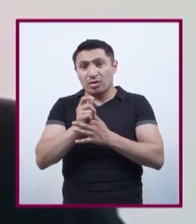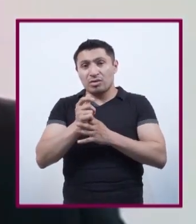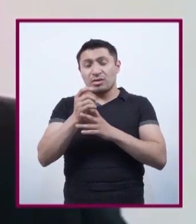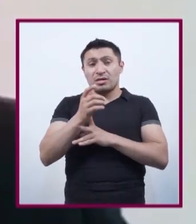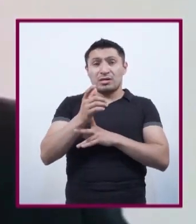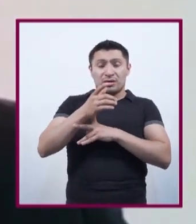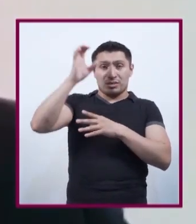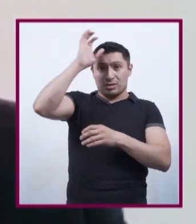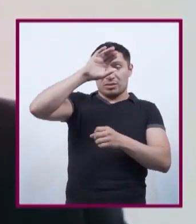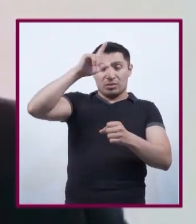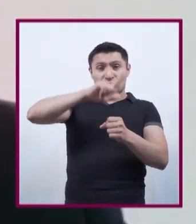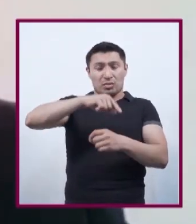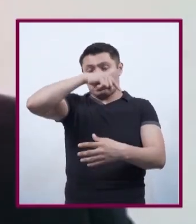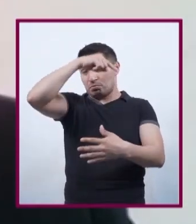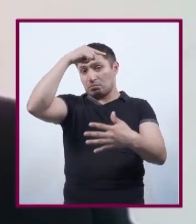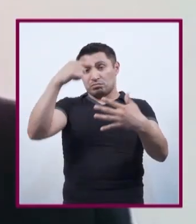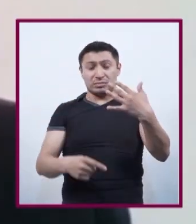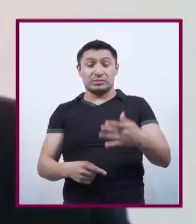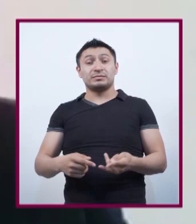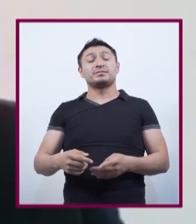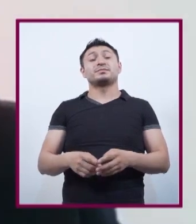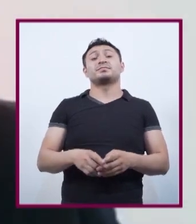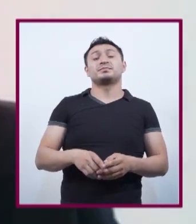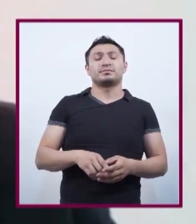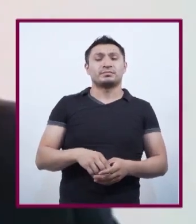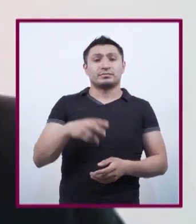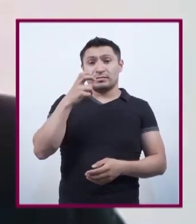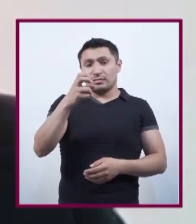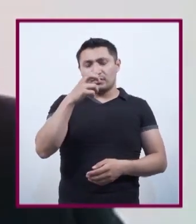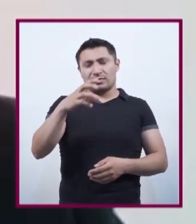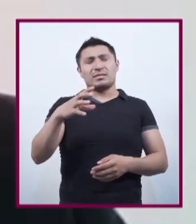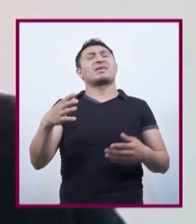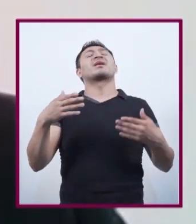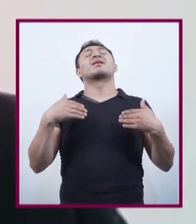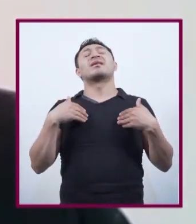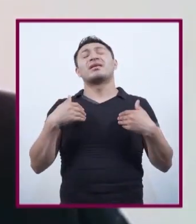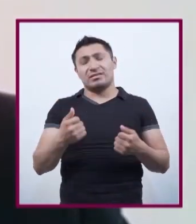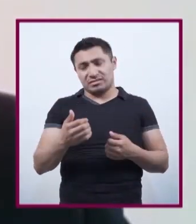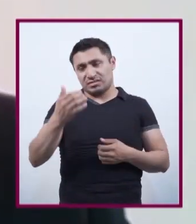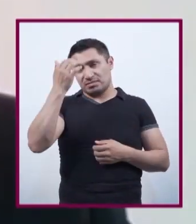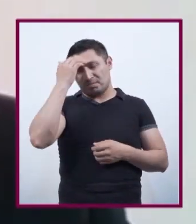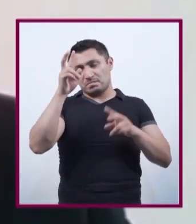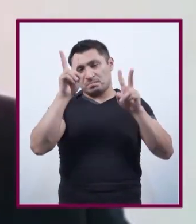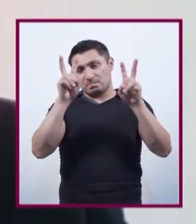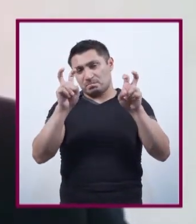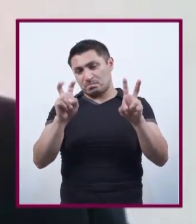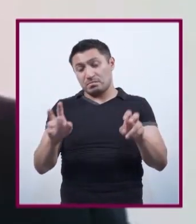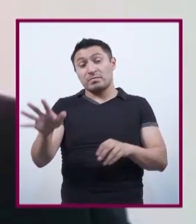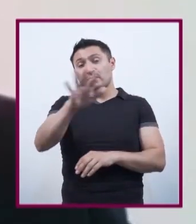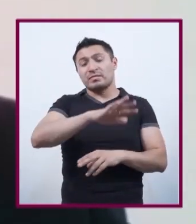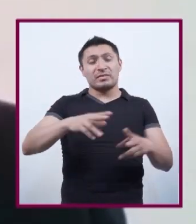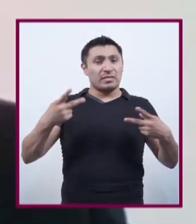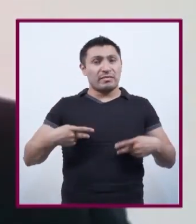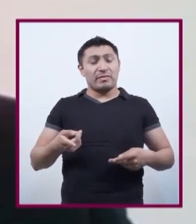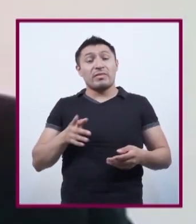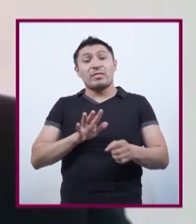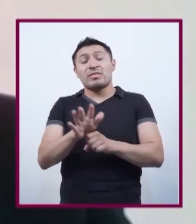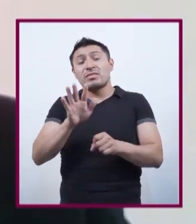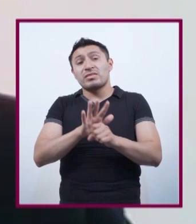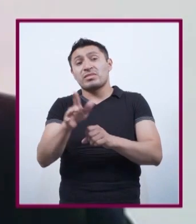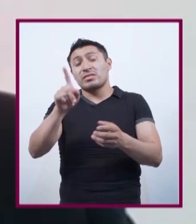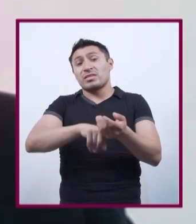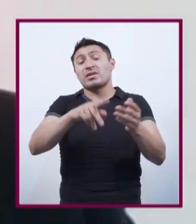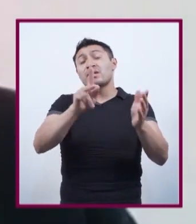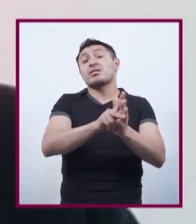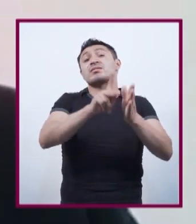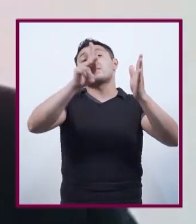humanos, economía, cultura, en fin, una serie de temas por los cuales se daba referencia a los usuarios de